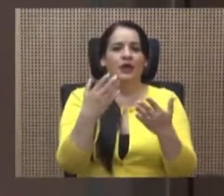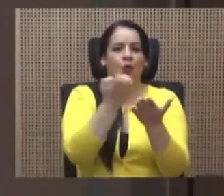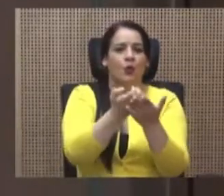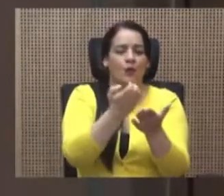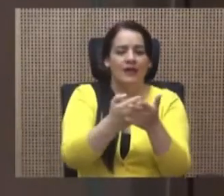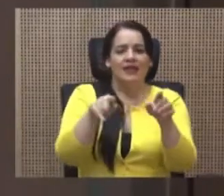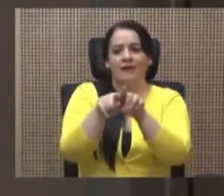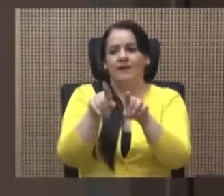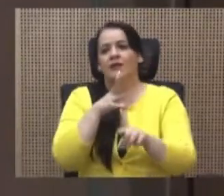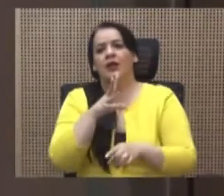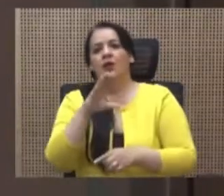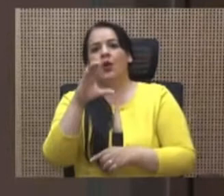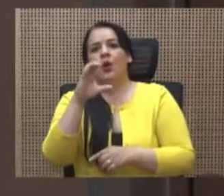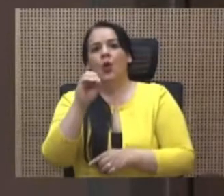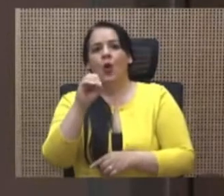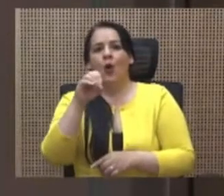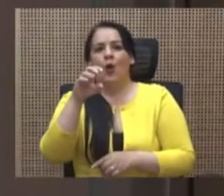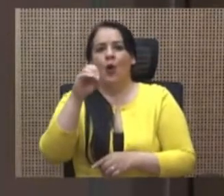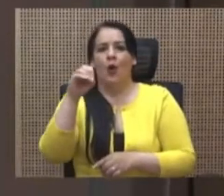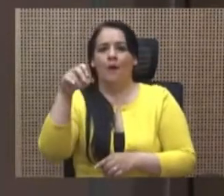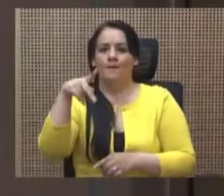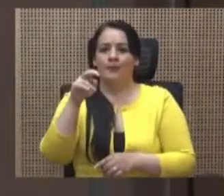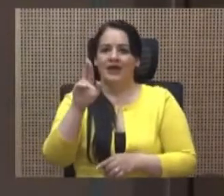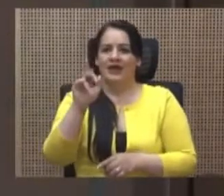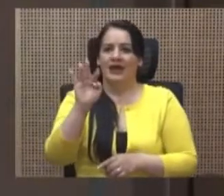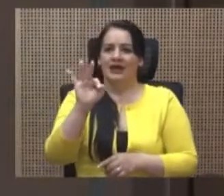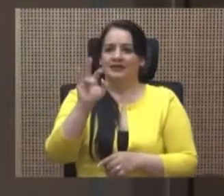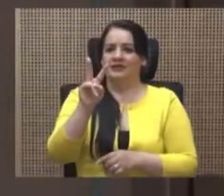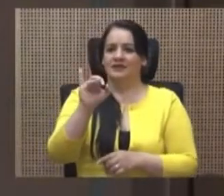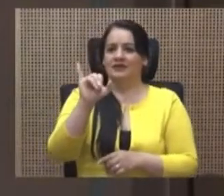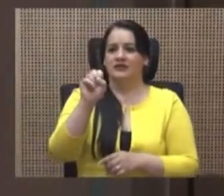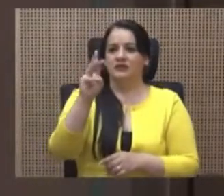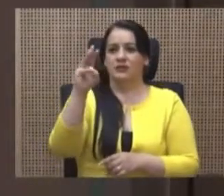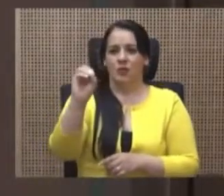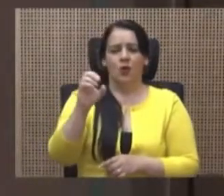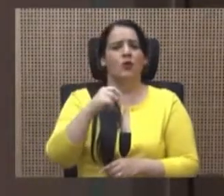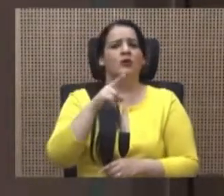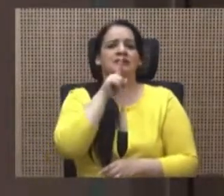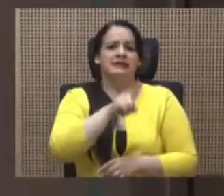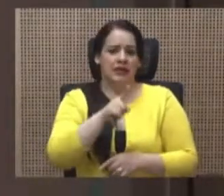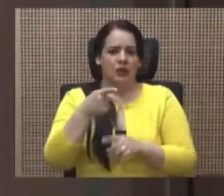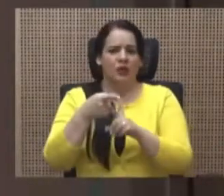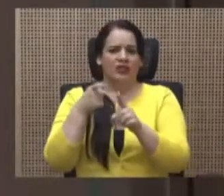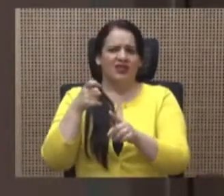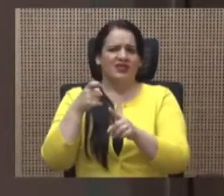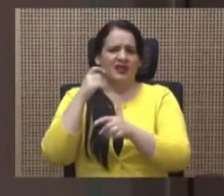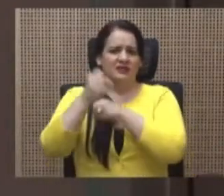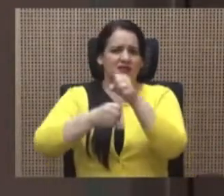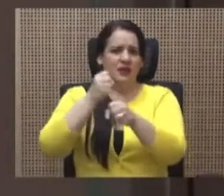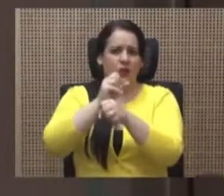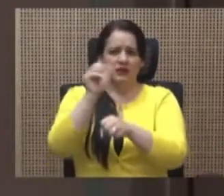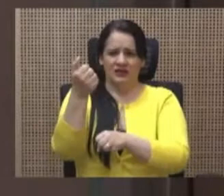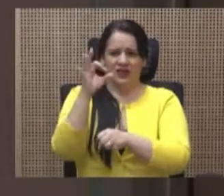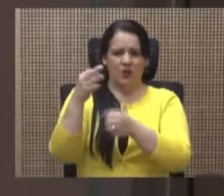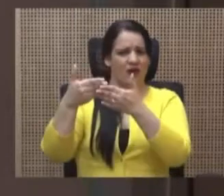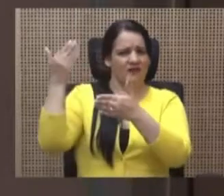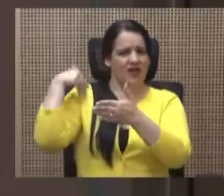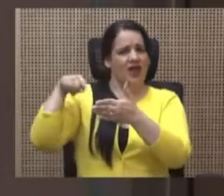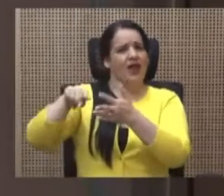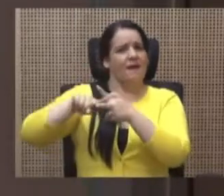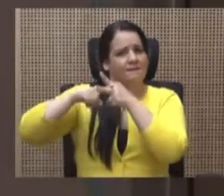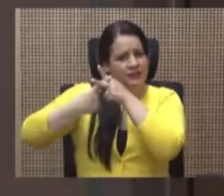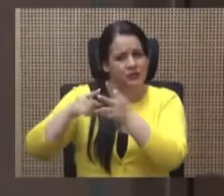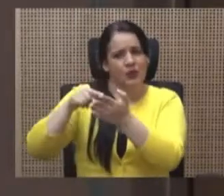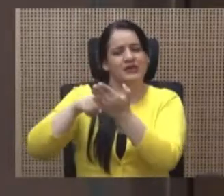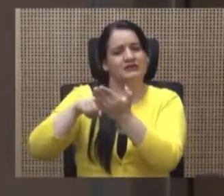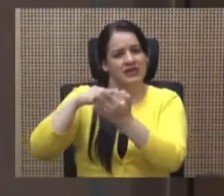cooperativas es muy cómodo si bien es cierto el cooperativismo es desde el siglo 19 como en este tipo de iniciativas todavía